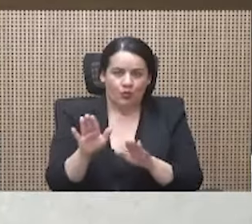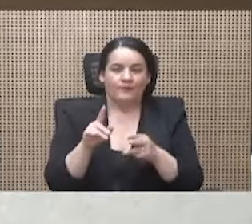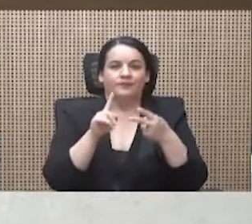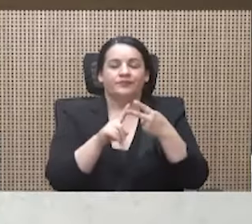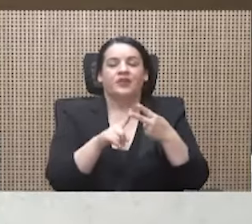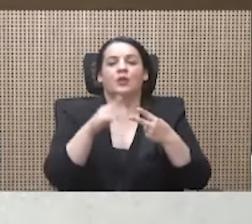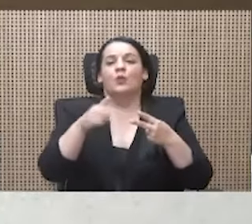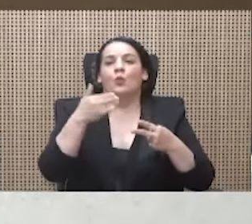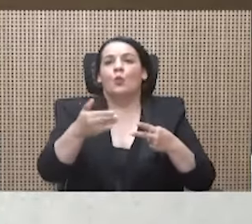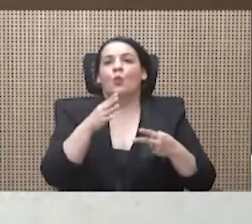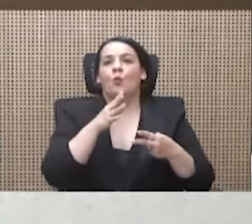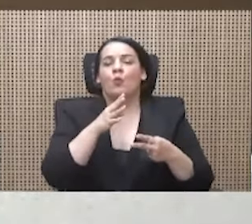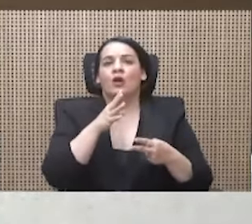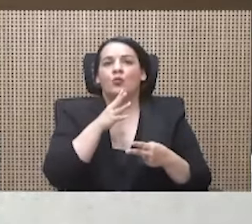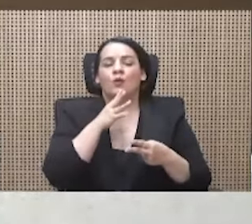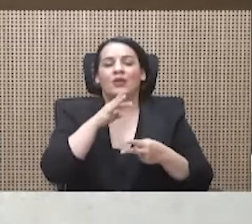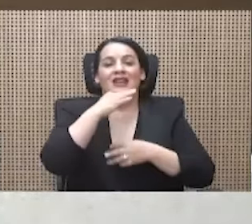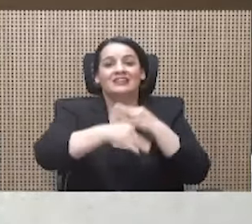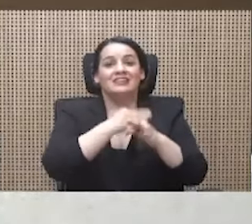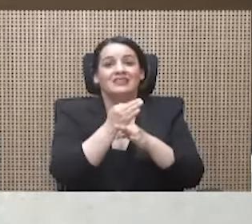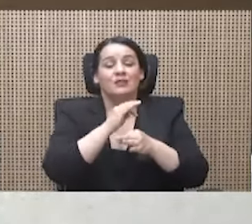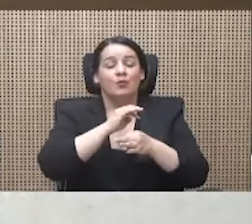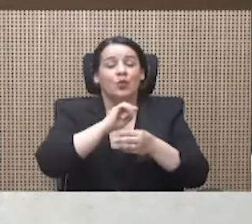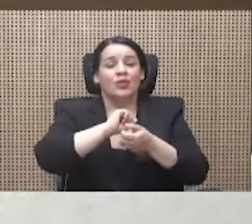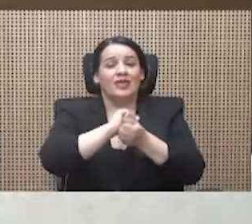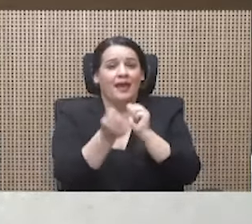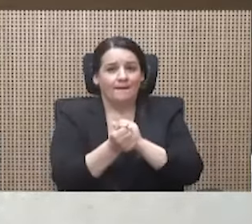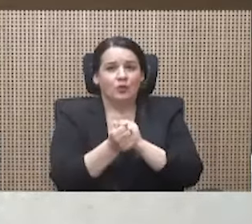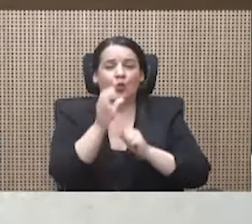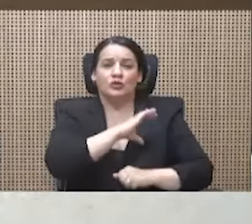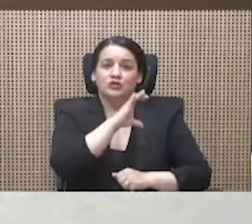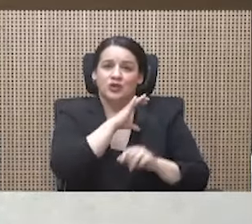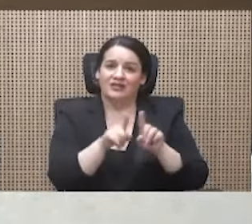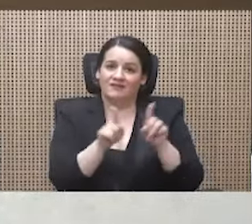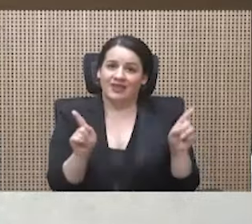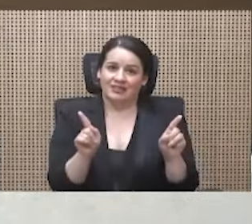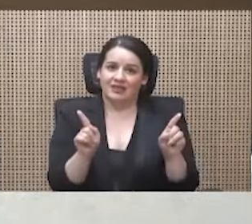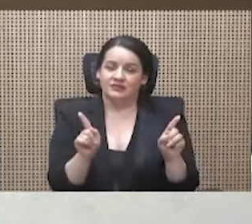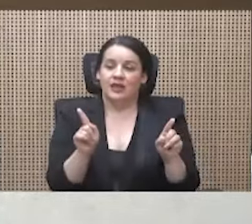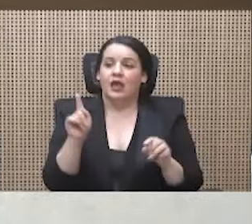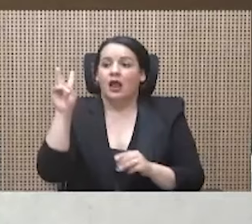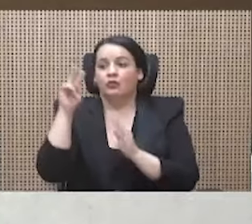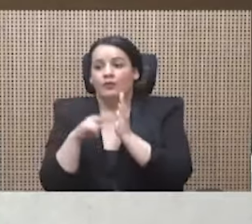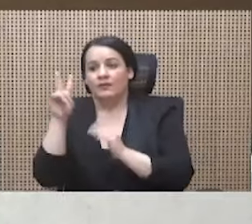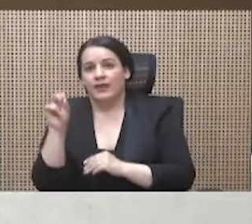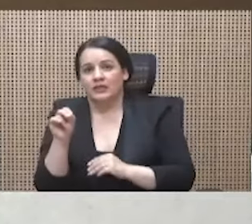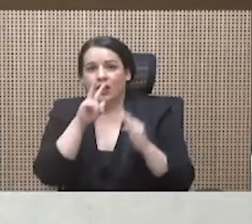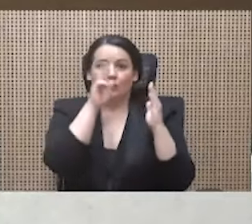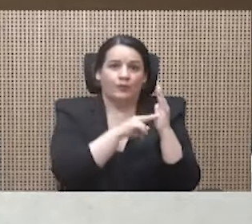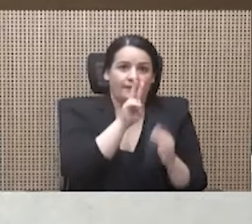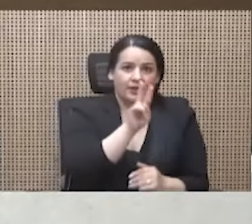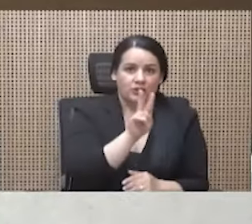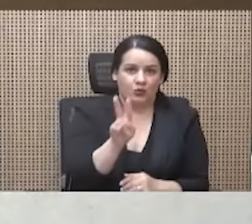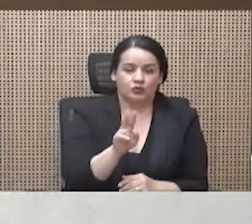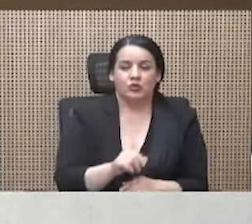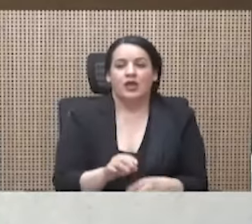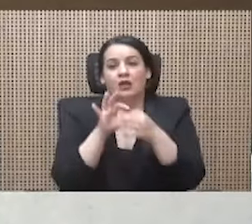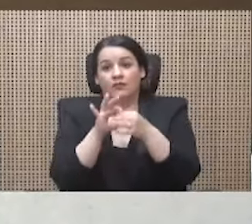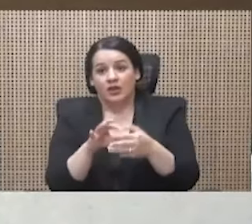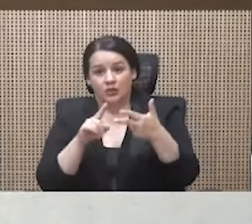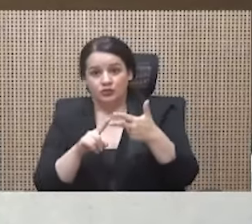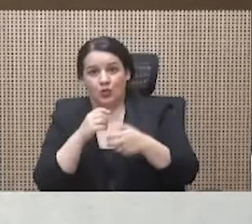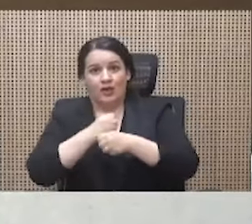Cuando habla de las condiciones del tipo de cambio, son condiciones muy distintas las del 2020 con las del 2022, ¿no? En cuanto al empleo, creo que